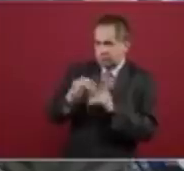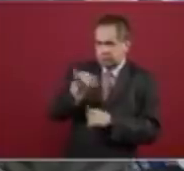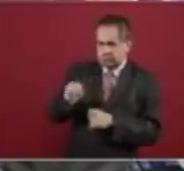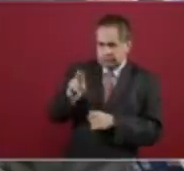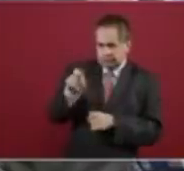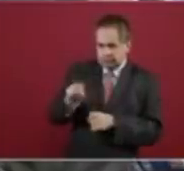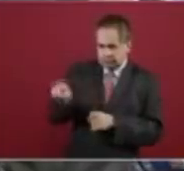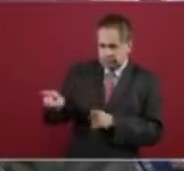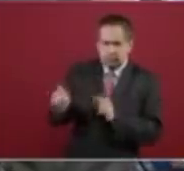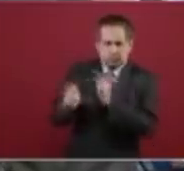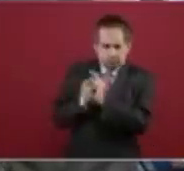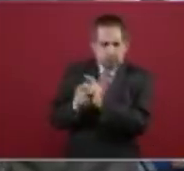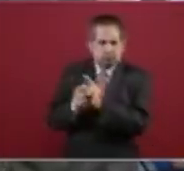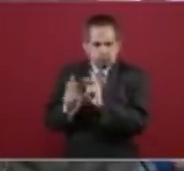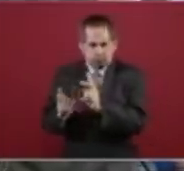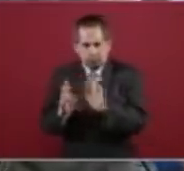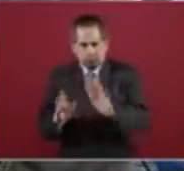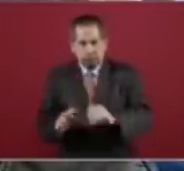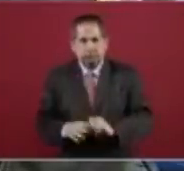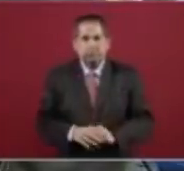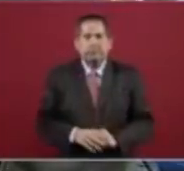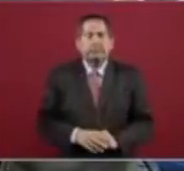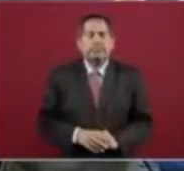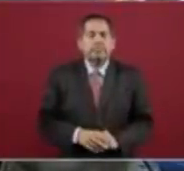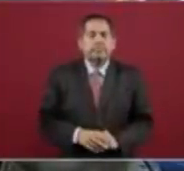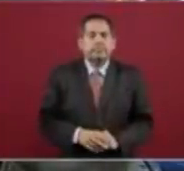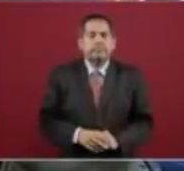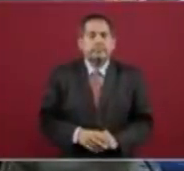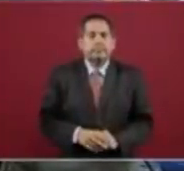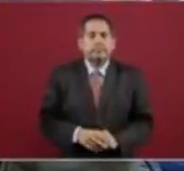vamos atendiendo todo.